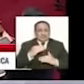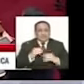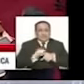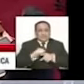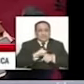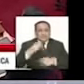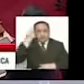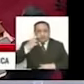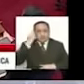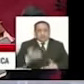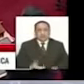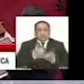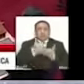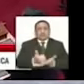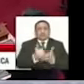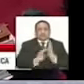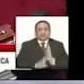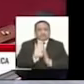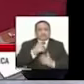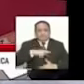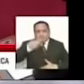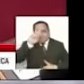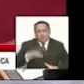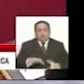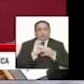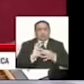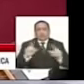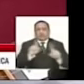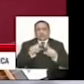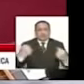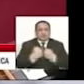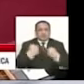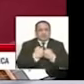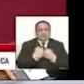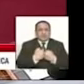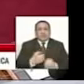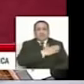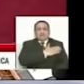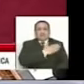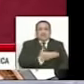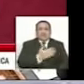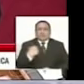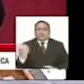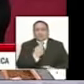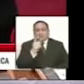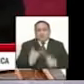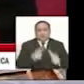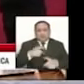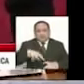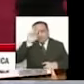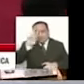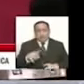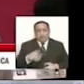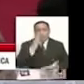el equilibrio fiscal, cosa que no ha hecho la ministra de Vizcarra, la señora Toni Alba, y se dice, ha